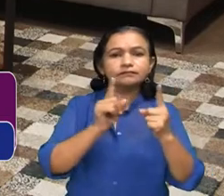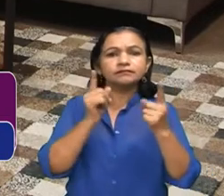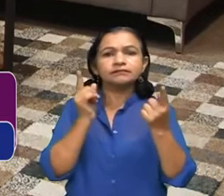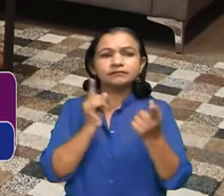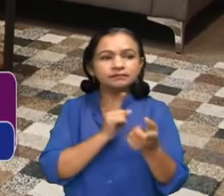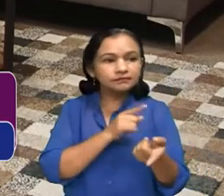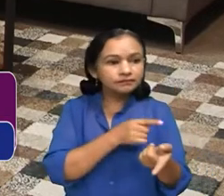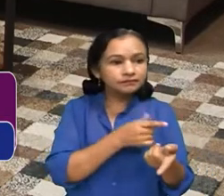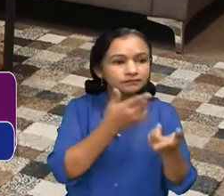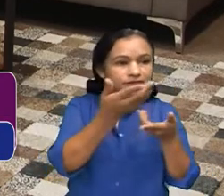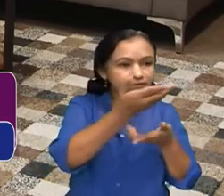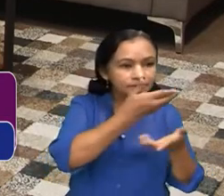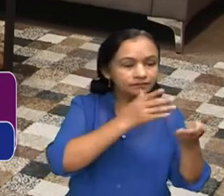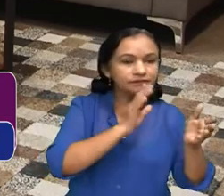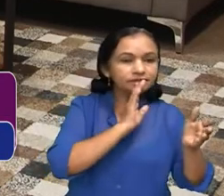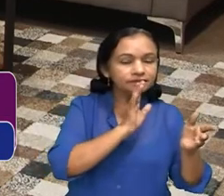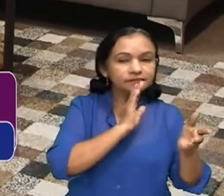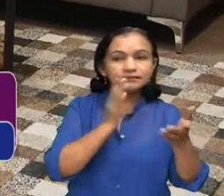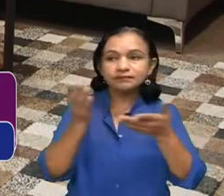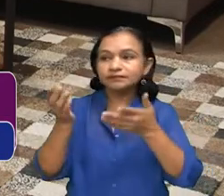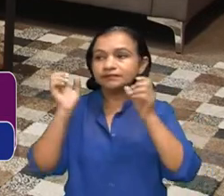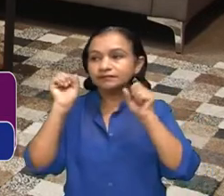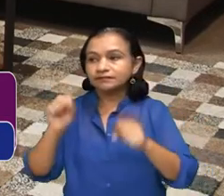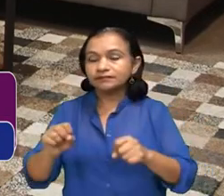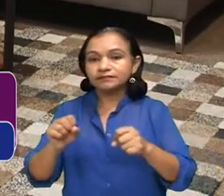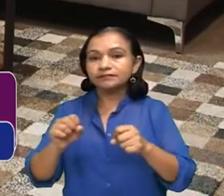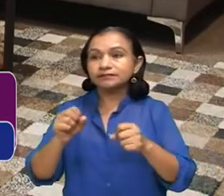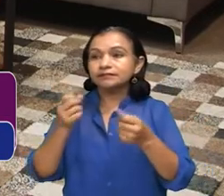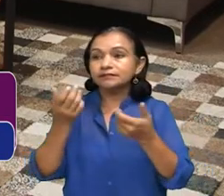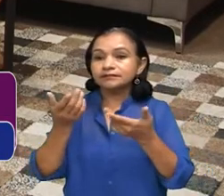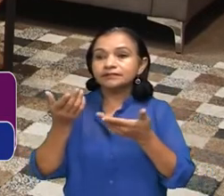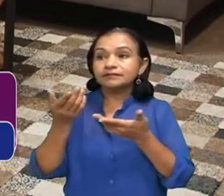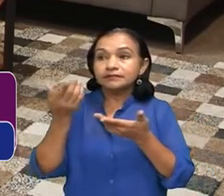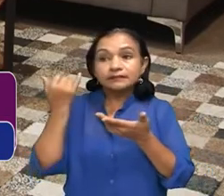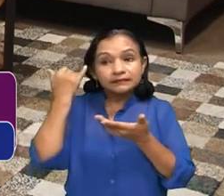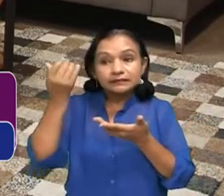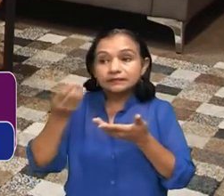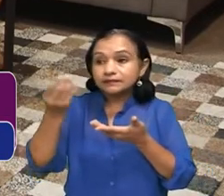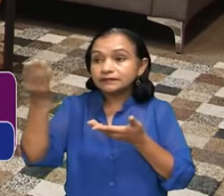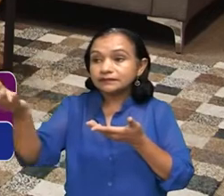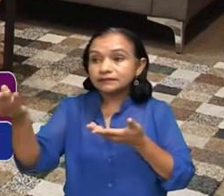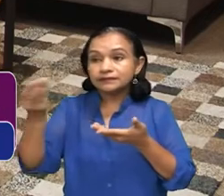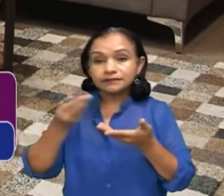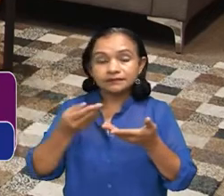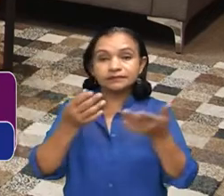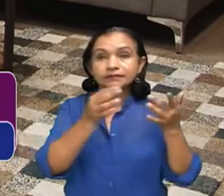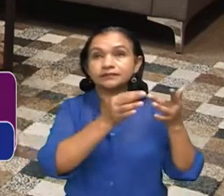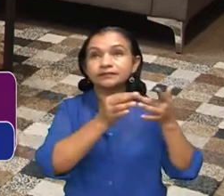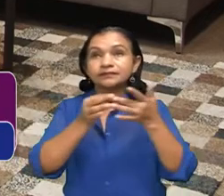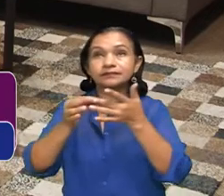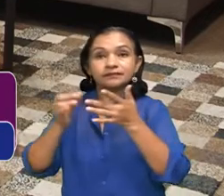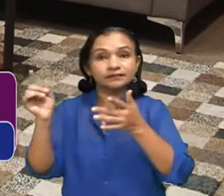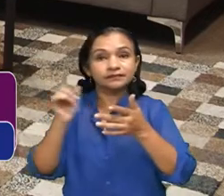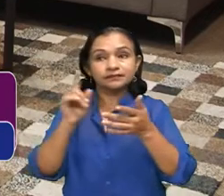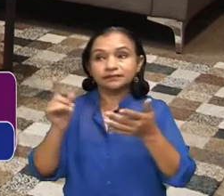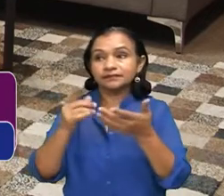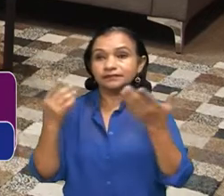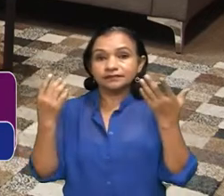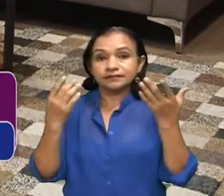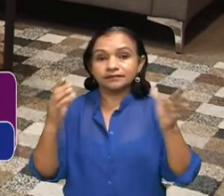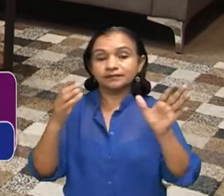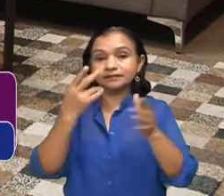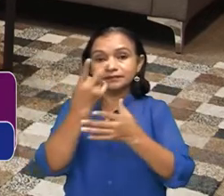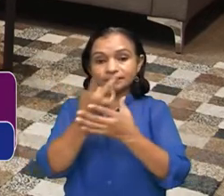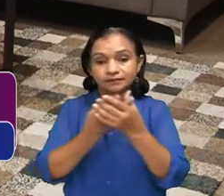cara, pudieron conversar, pudieron darse tips entre ellos, no solamente con los especialistas, sino también entre